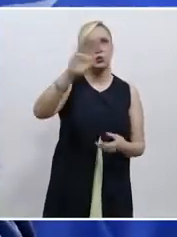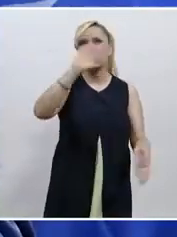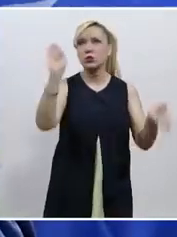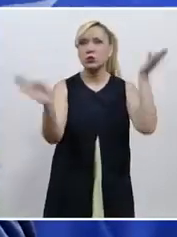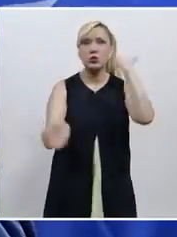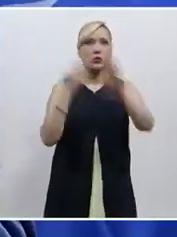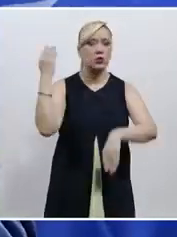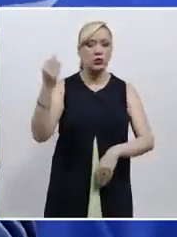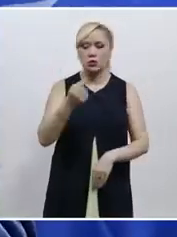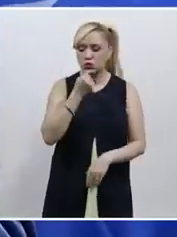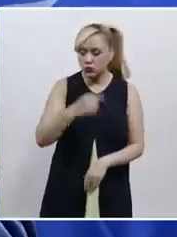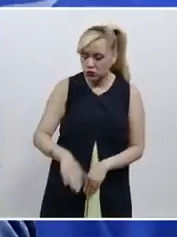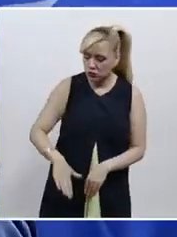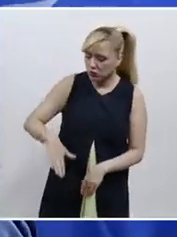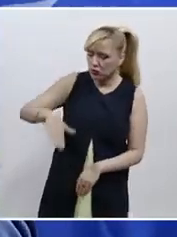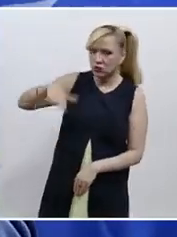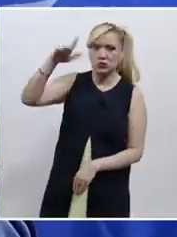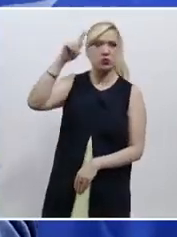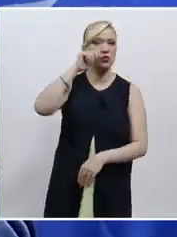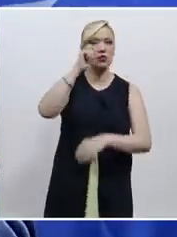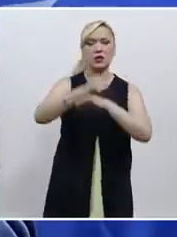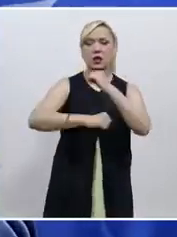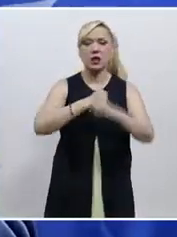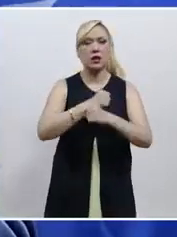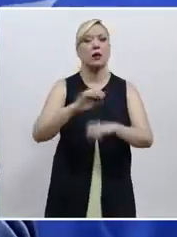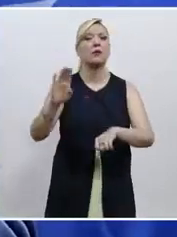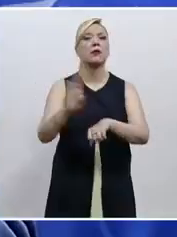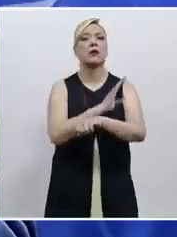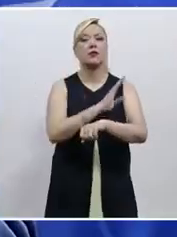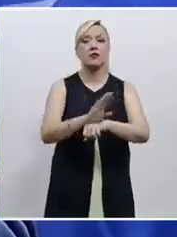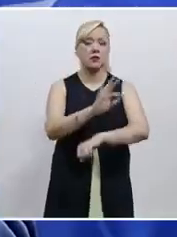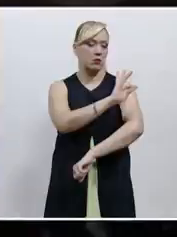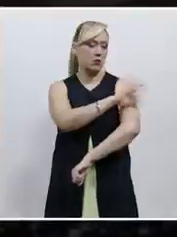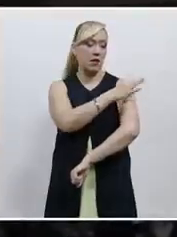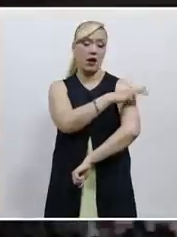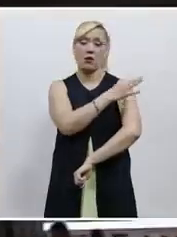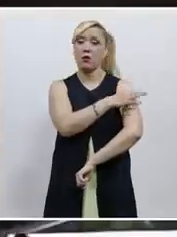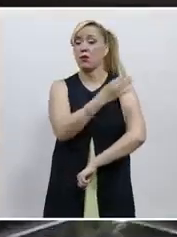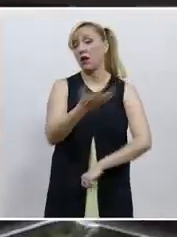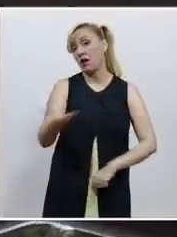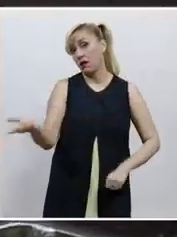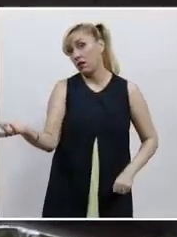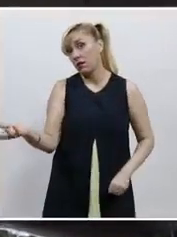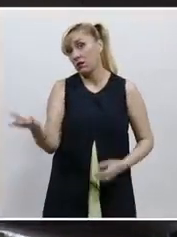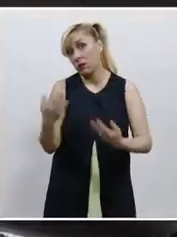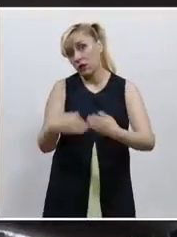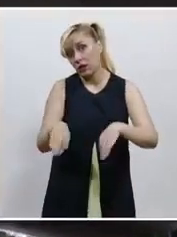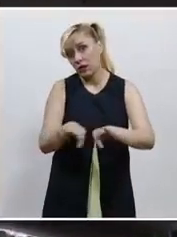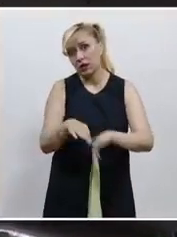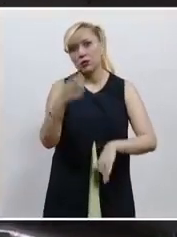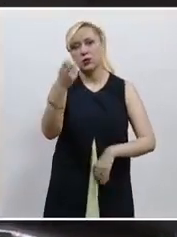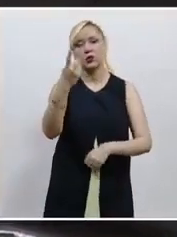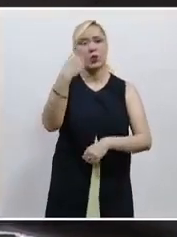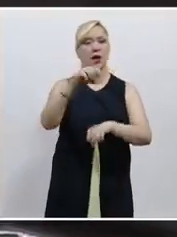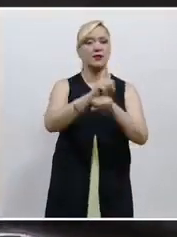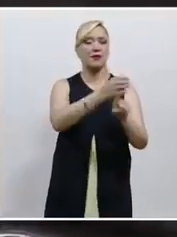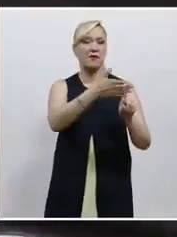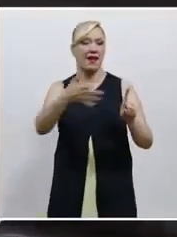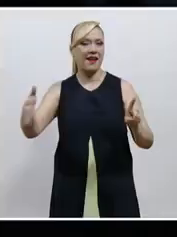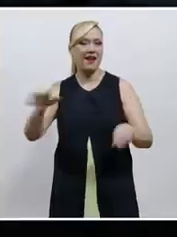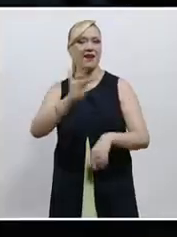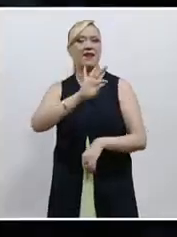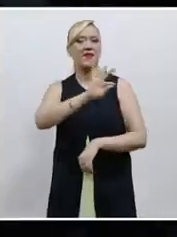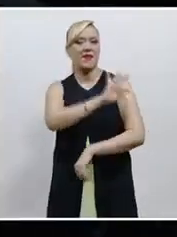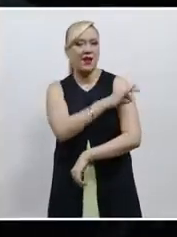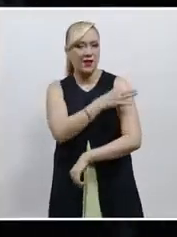y a todas las edades, puede beneficiarse plenamente de las vacunas. Desde su creación, la Semana de Vacunación ha